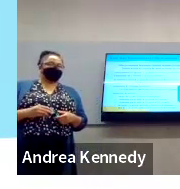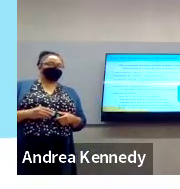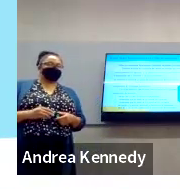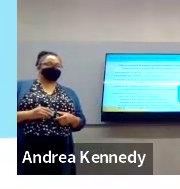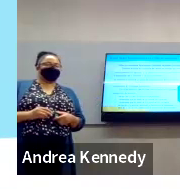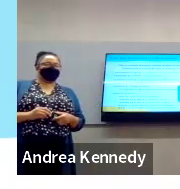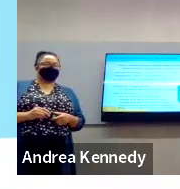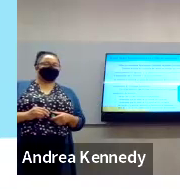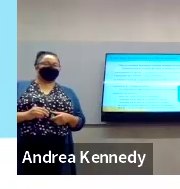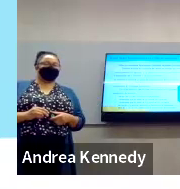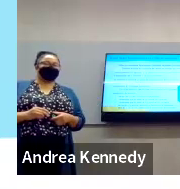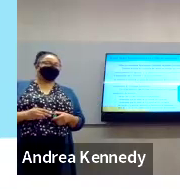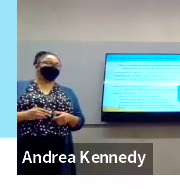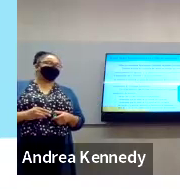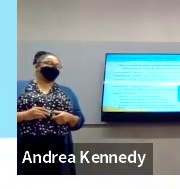su unidad.